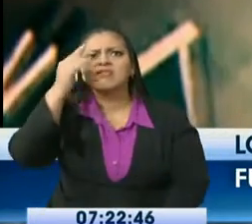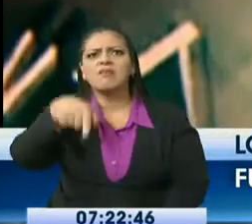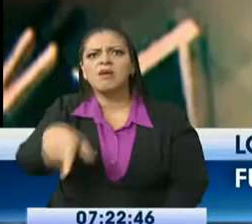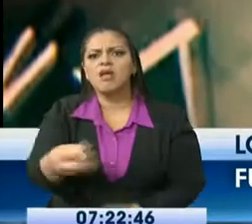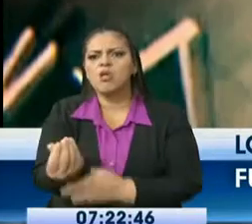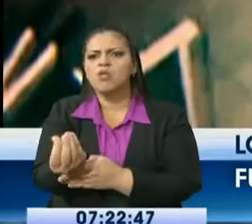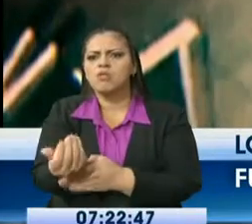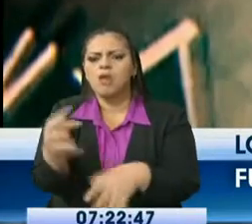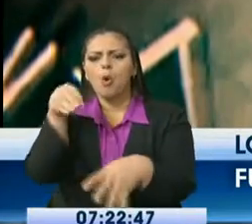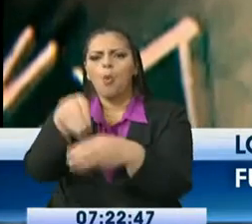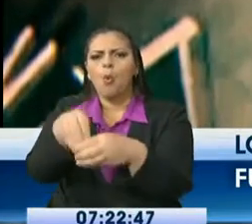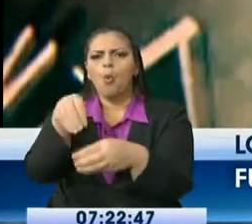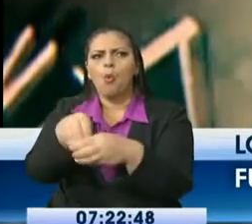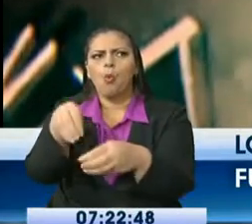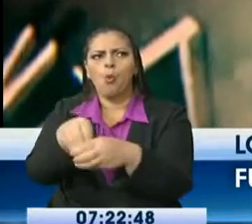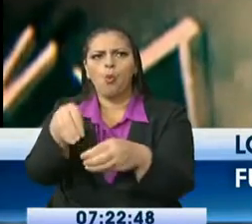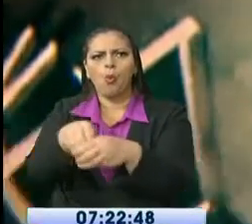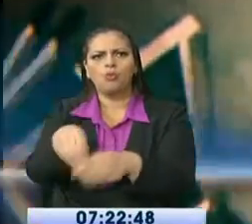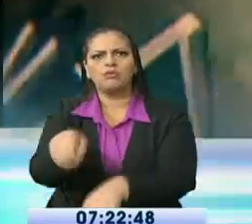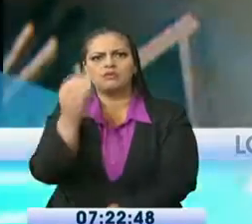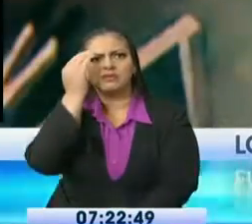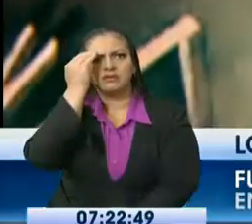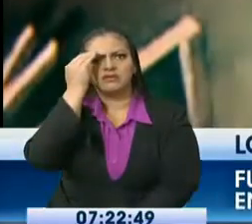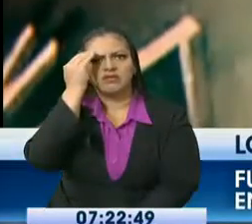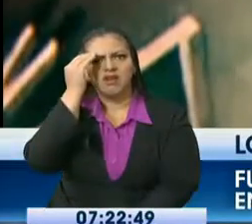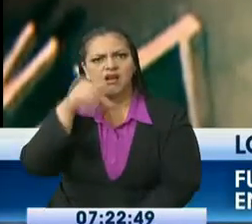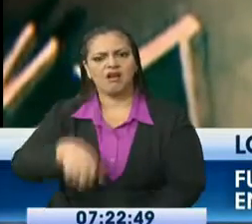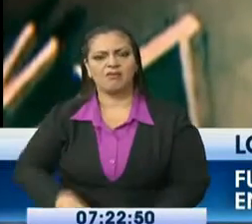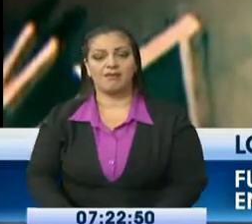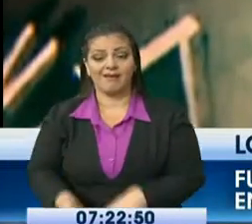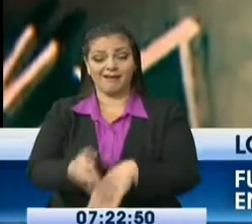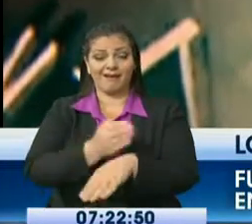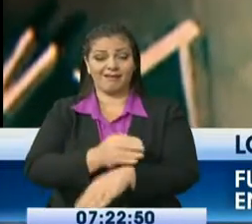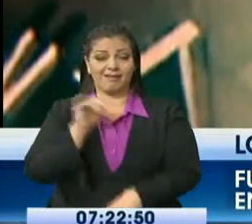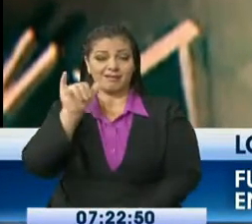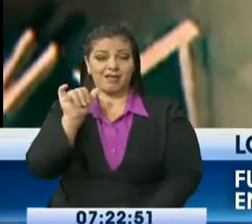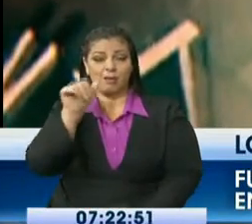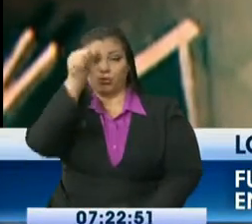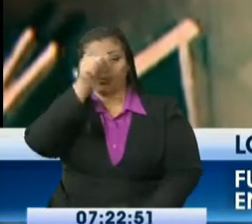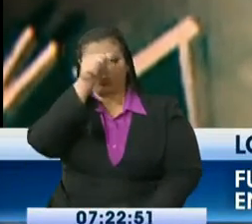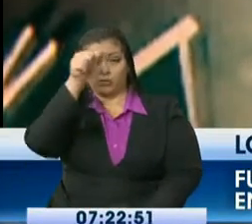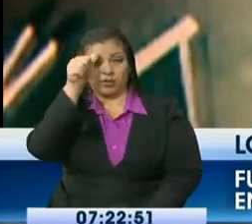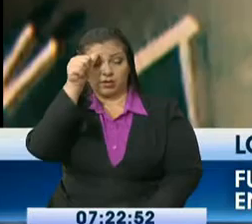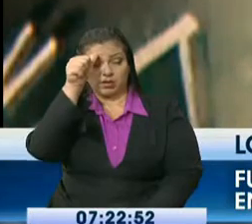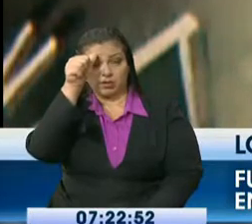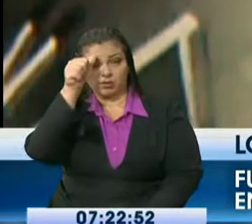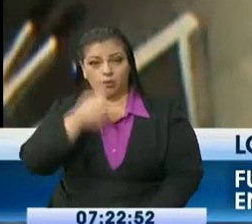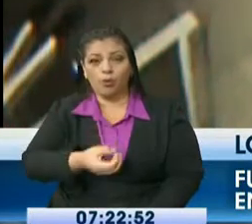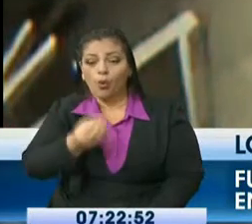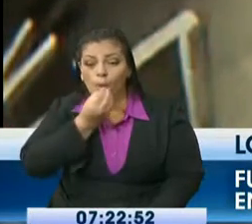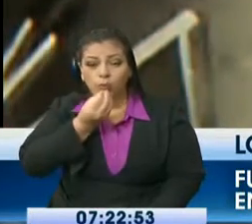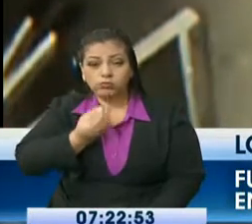monto total, se dio a conocer que al interior guardaban el dinero de las ventas, obtenido durante el fin de semana.